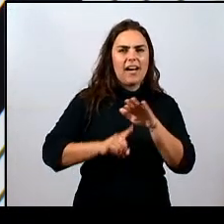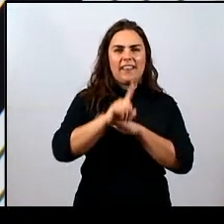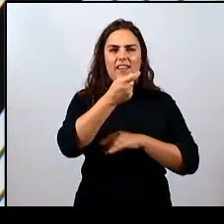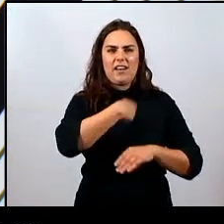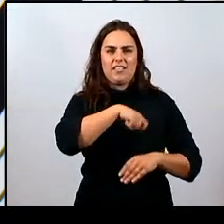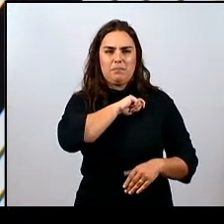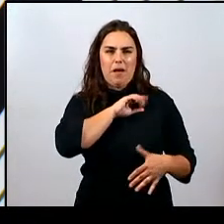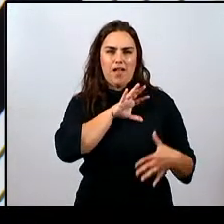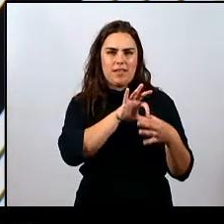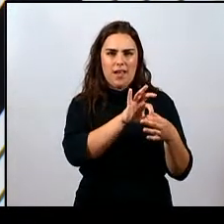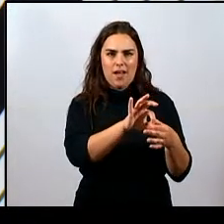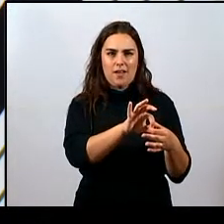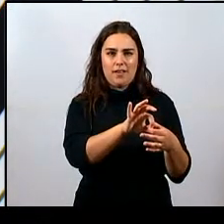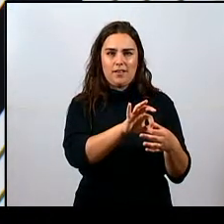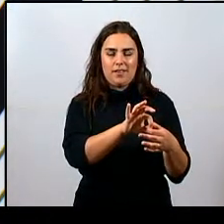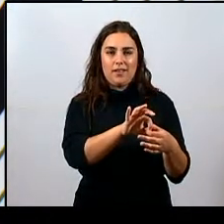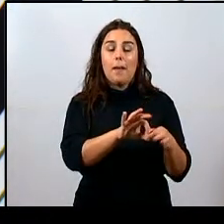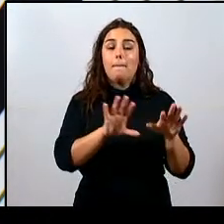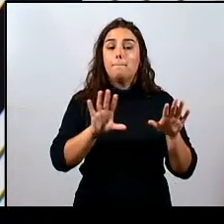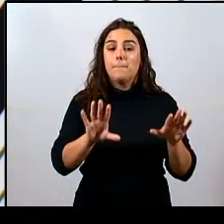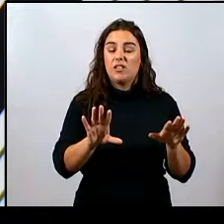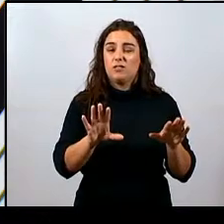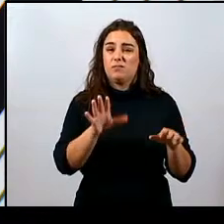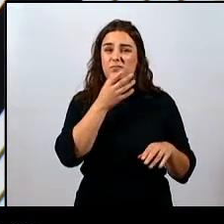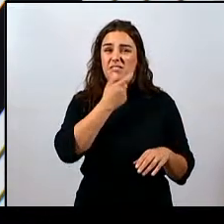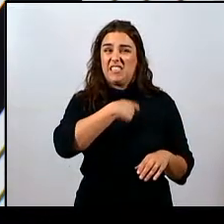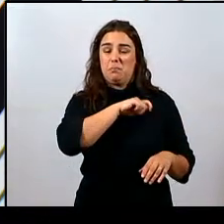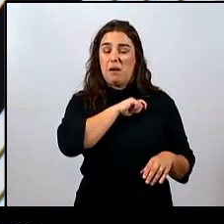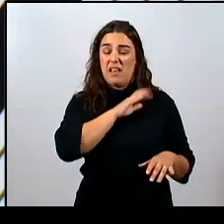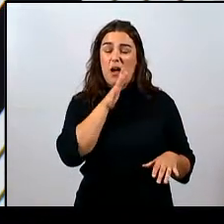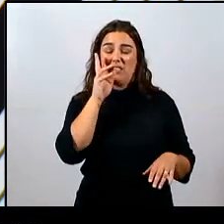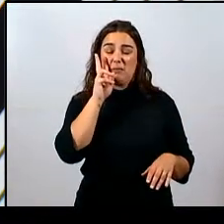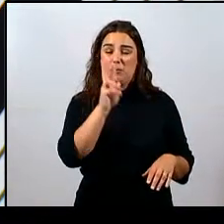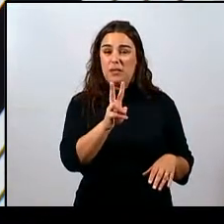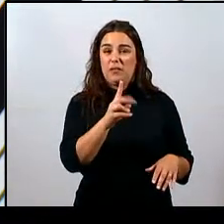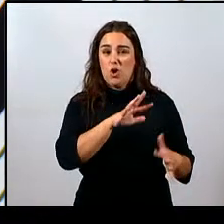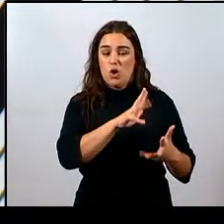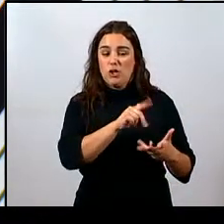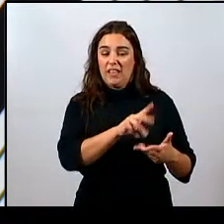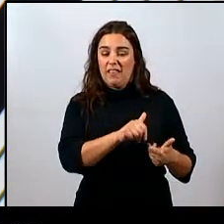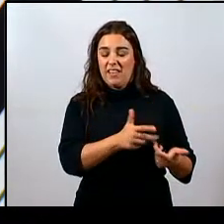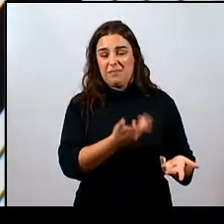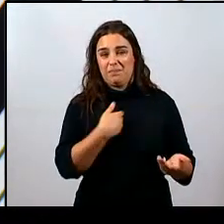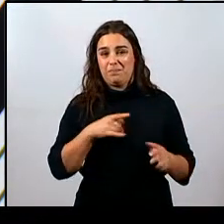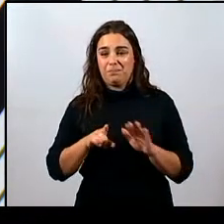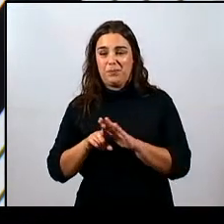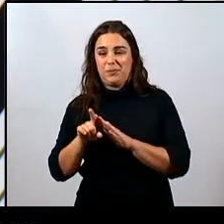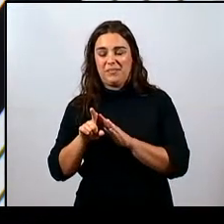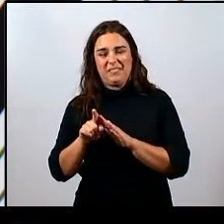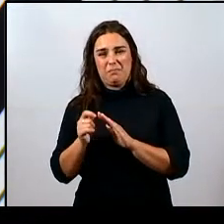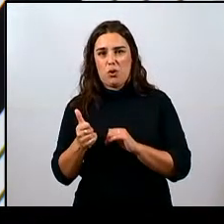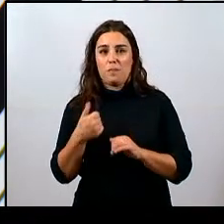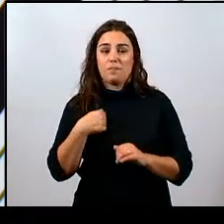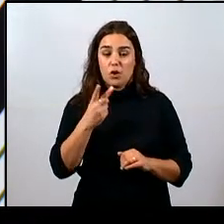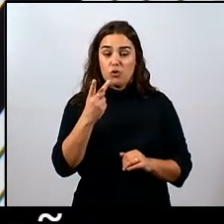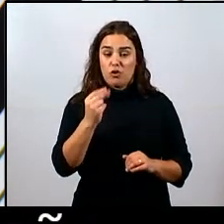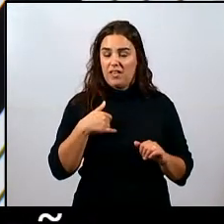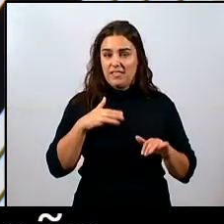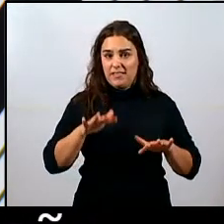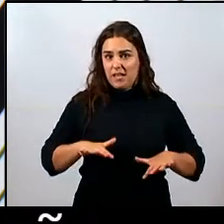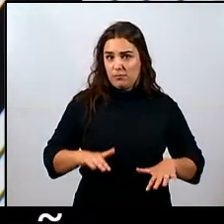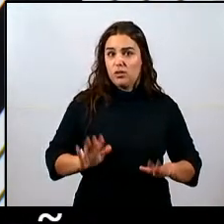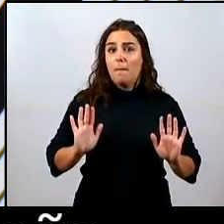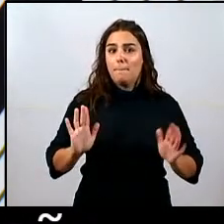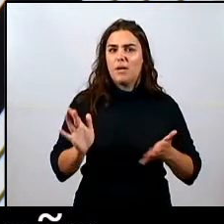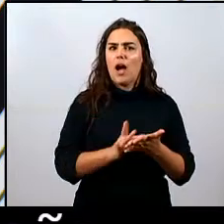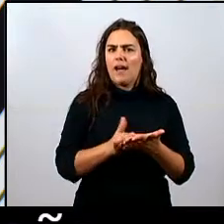y no a pesar de España, como estamos viendo hoy en las noticias. Vamos a estar solo 2 días, pero tenemos una agenda